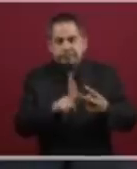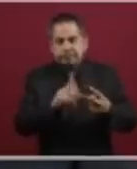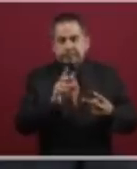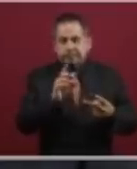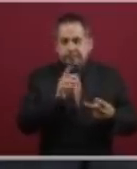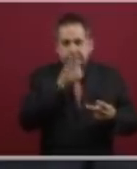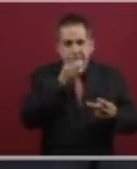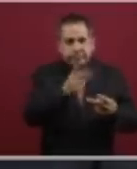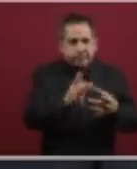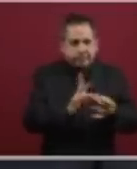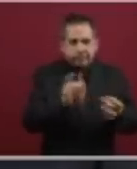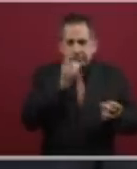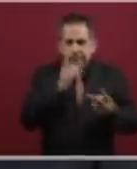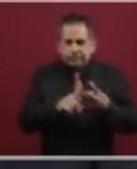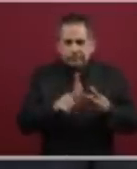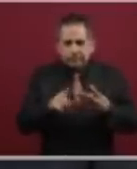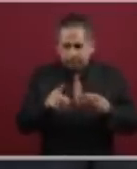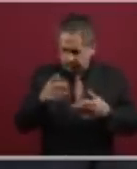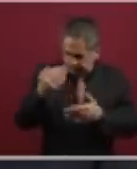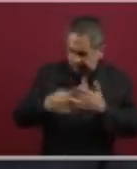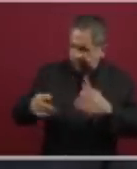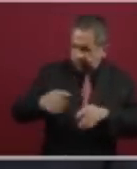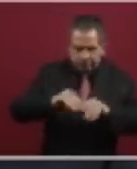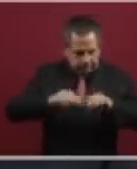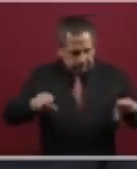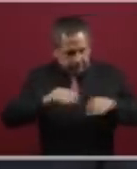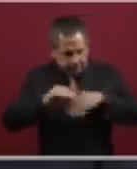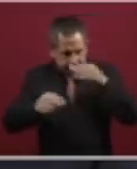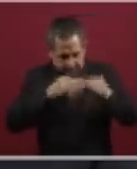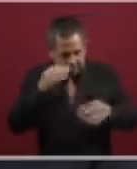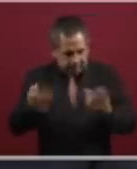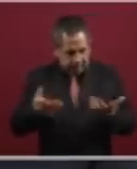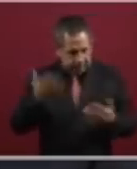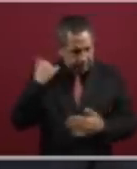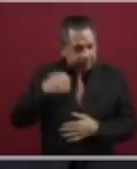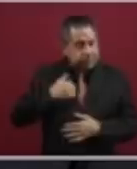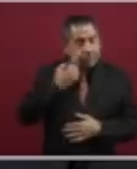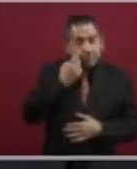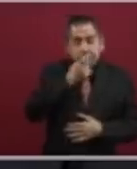de esos que no aparecen mucho en los medios.